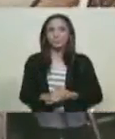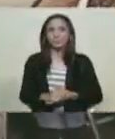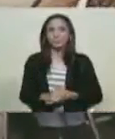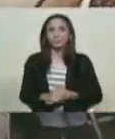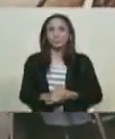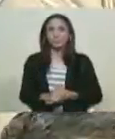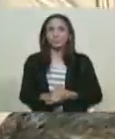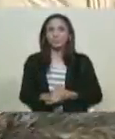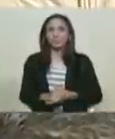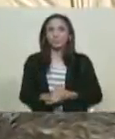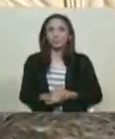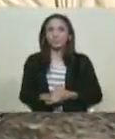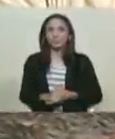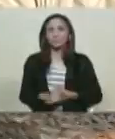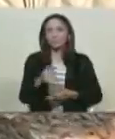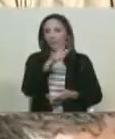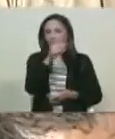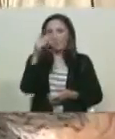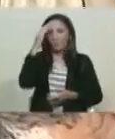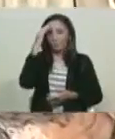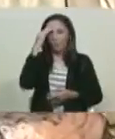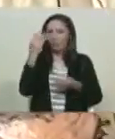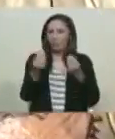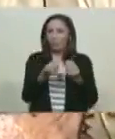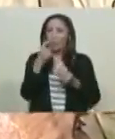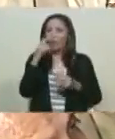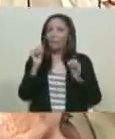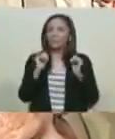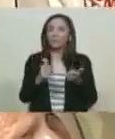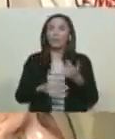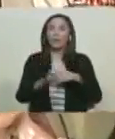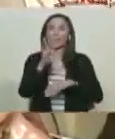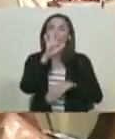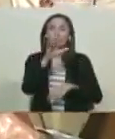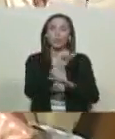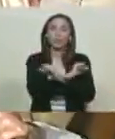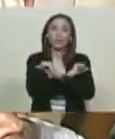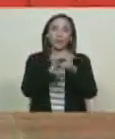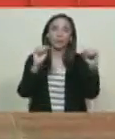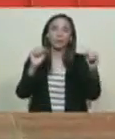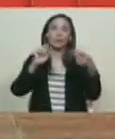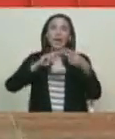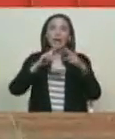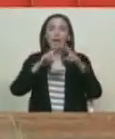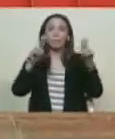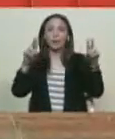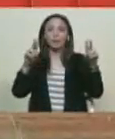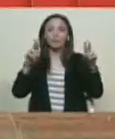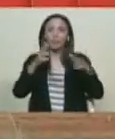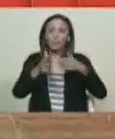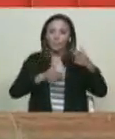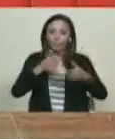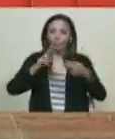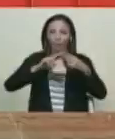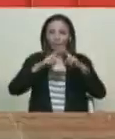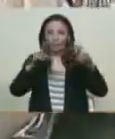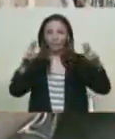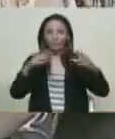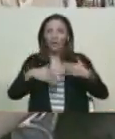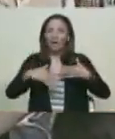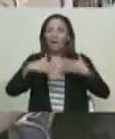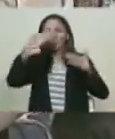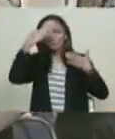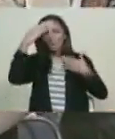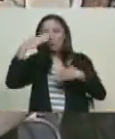Ellos saben. Cuando llegábamos a las 5 de la mañana al patio de La Paz y nos saludábamos. Y tomábamos el